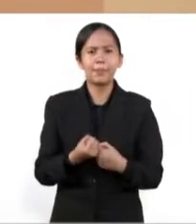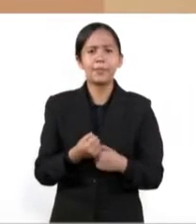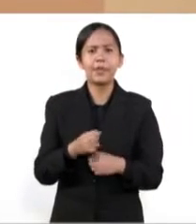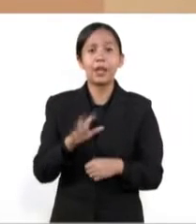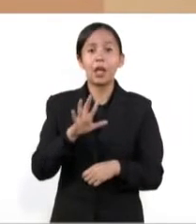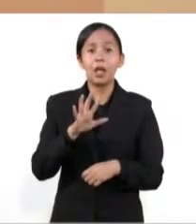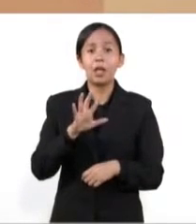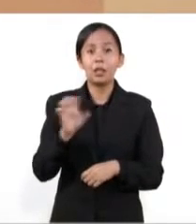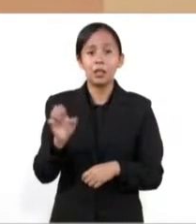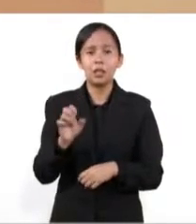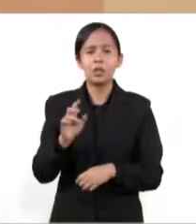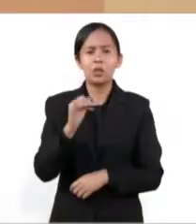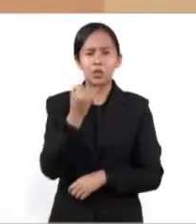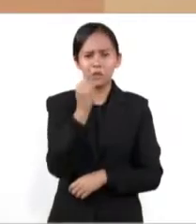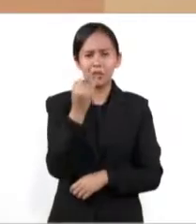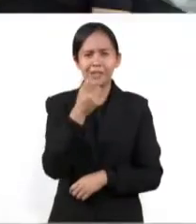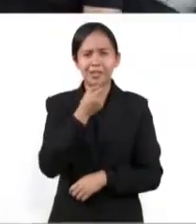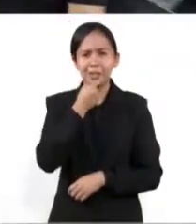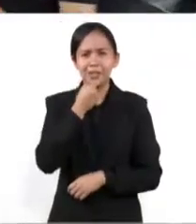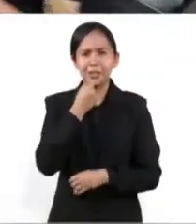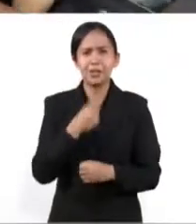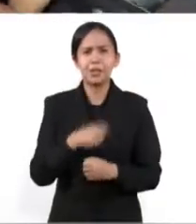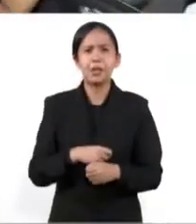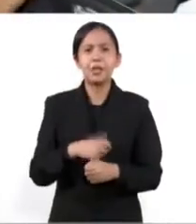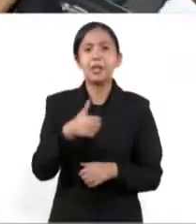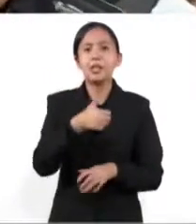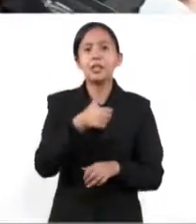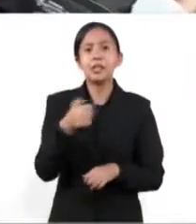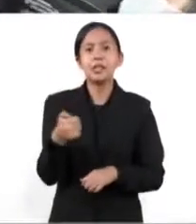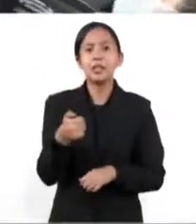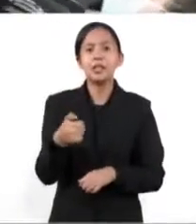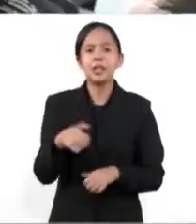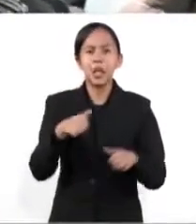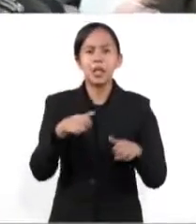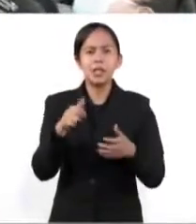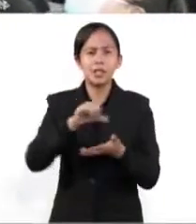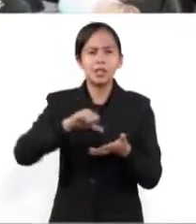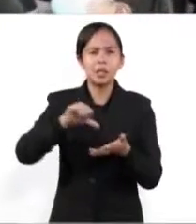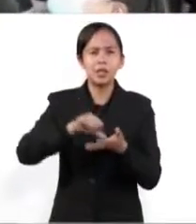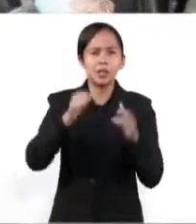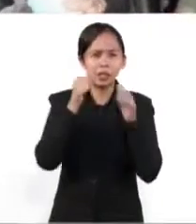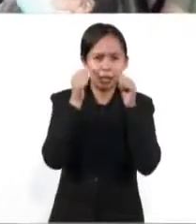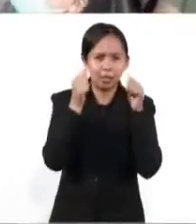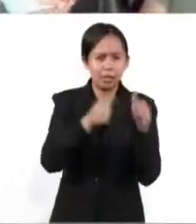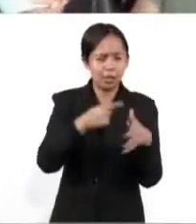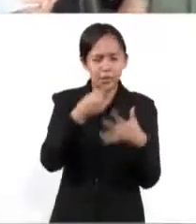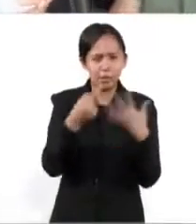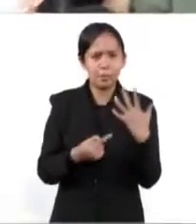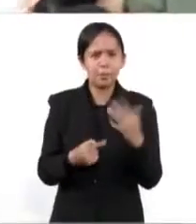pesos para preescolar y de 600 pesos para los centros de atención múltiple.